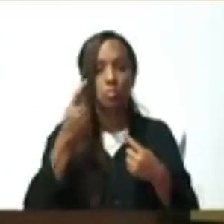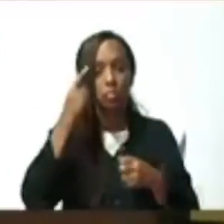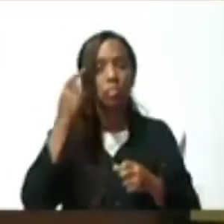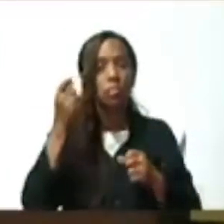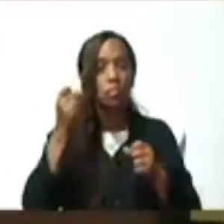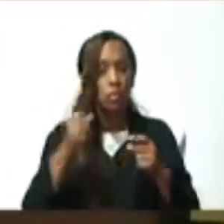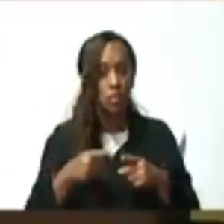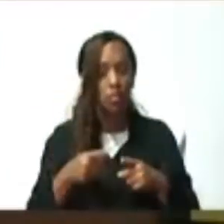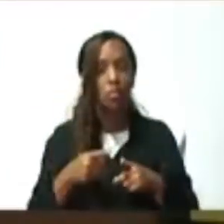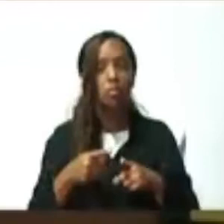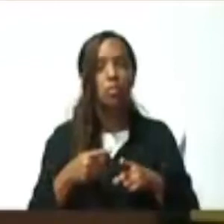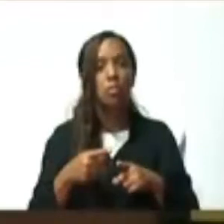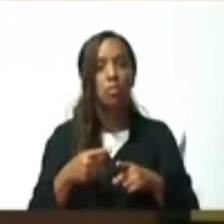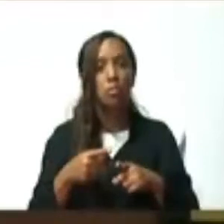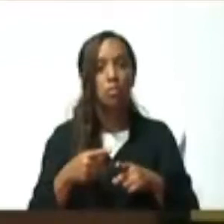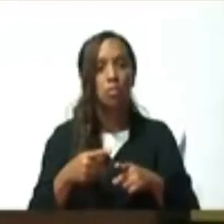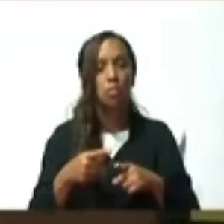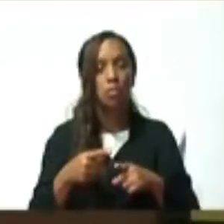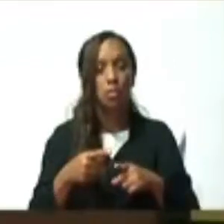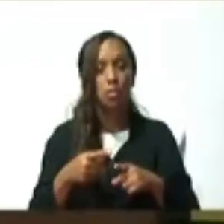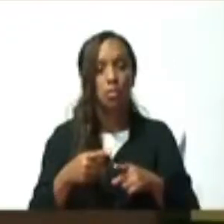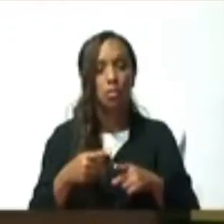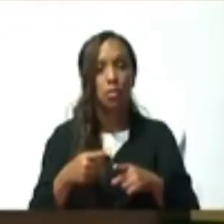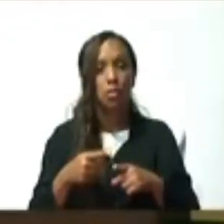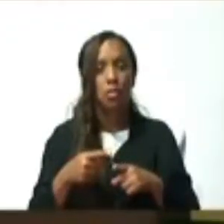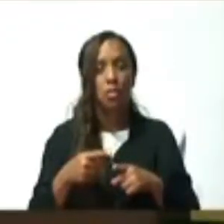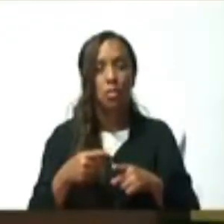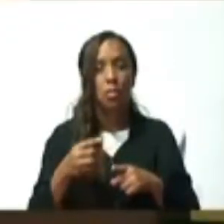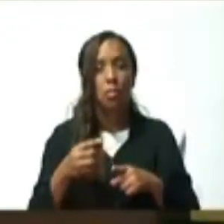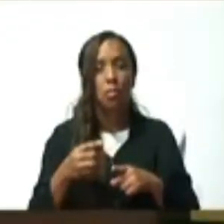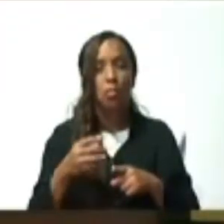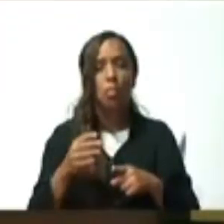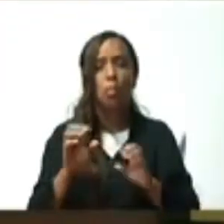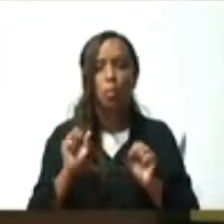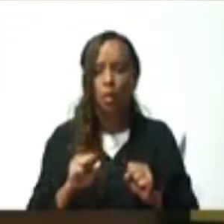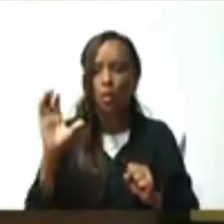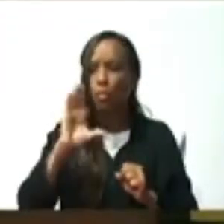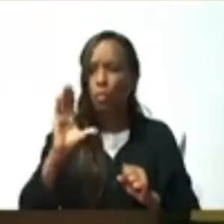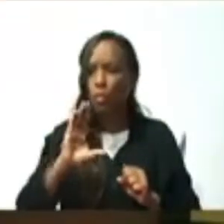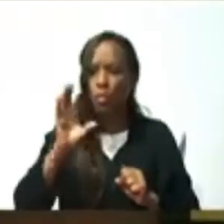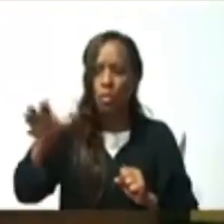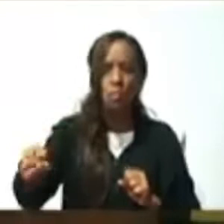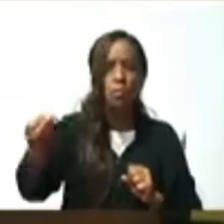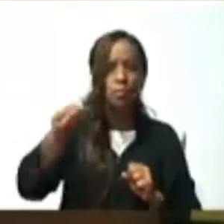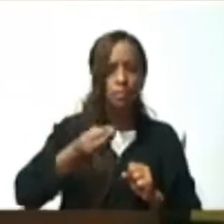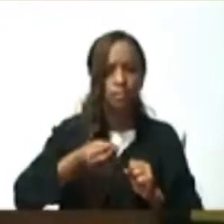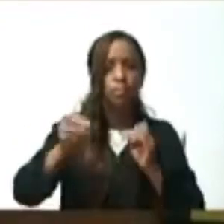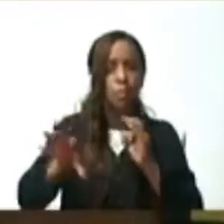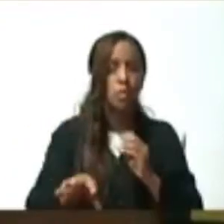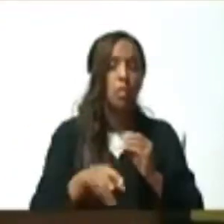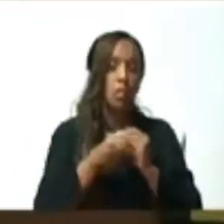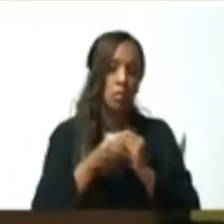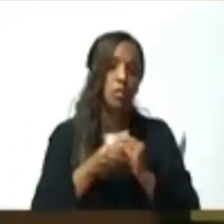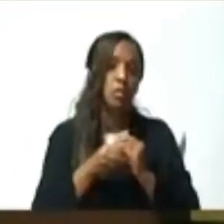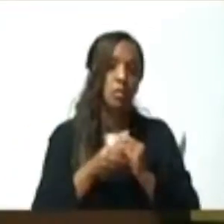No sé si está en el grupo siguiente, pero la podemos sacar y no está. Ok, y podemos colocarla